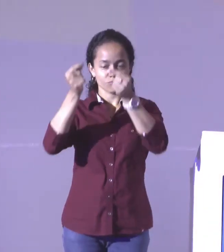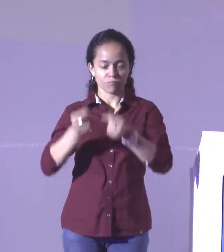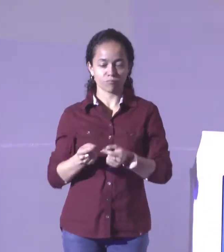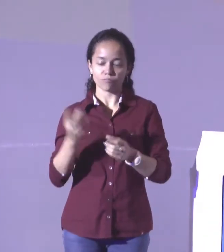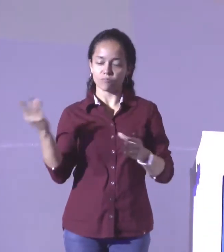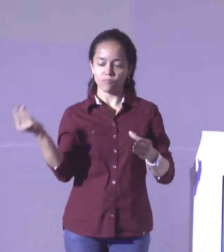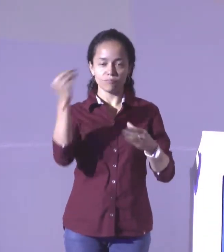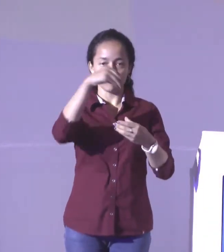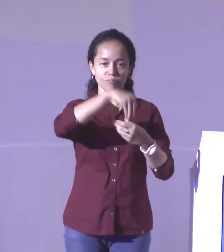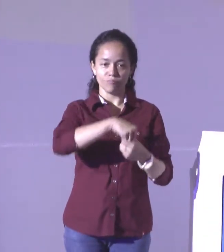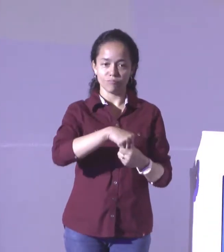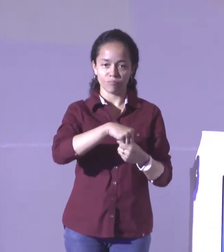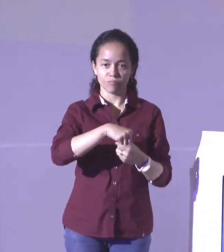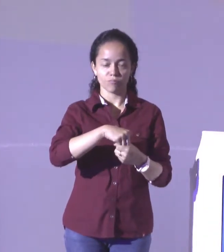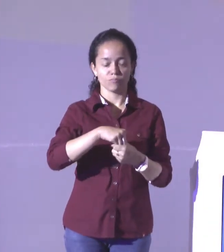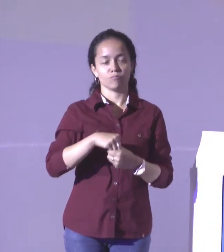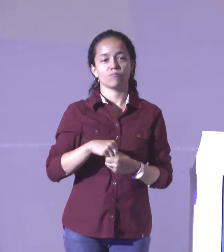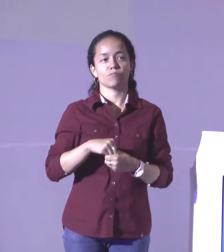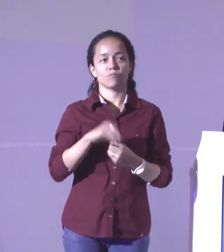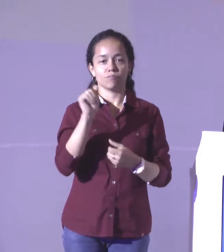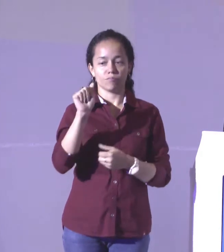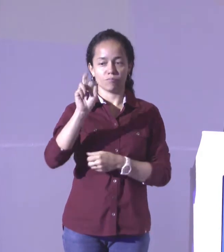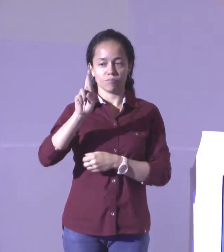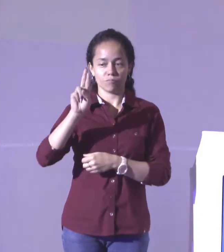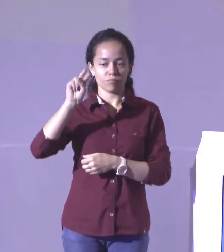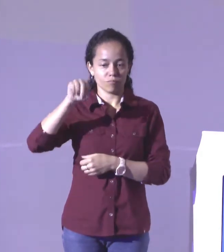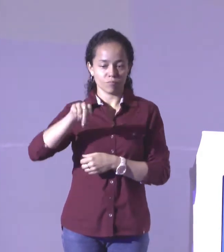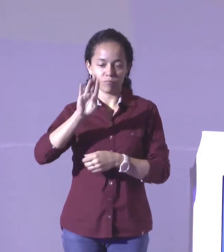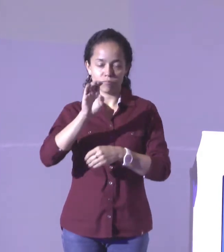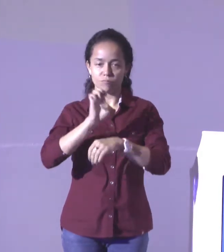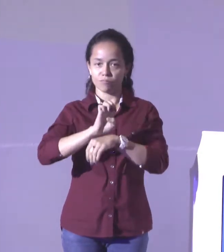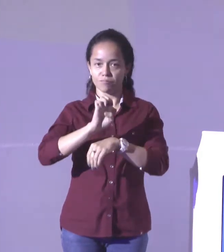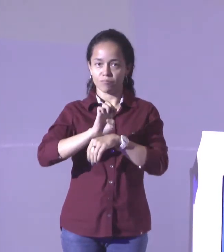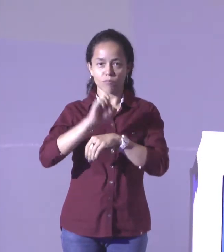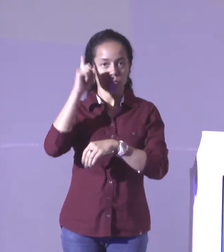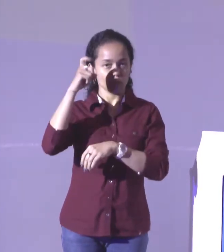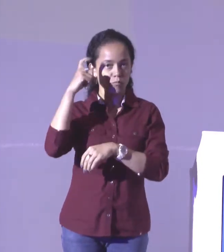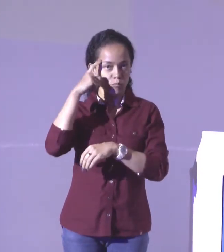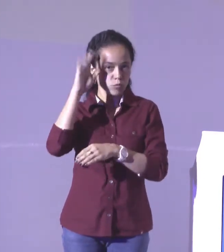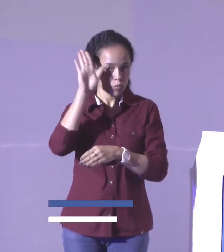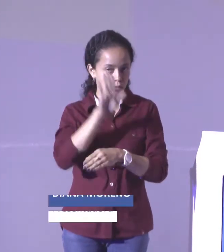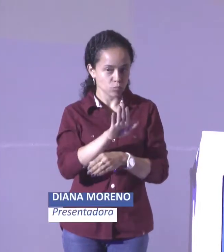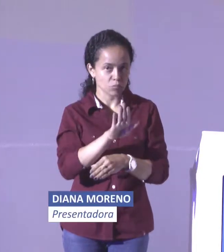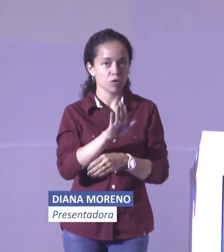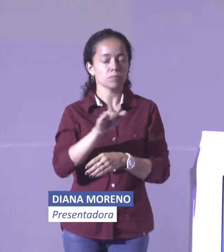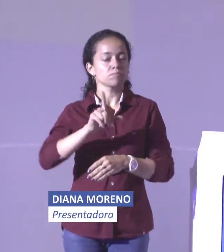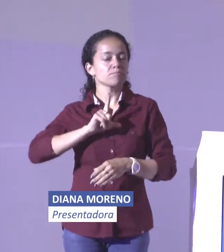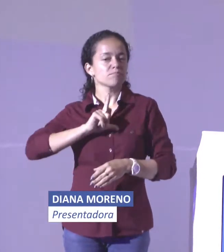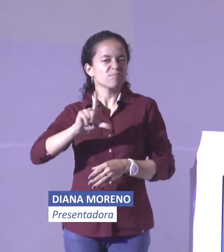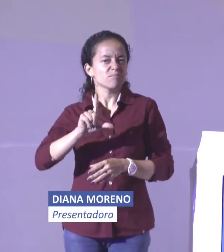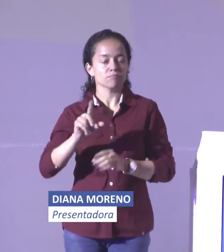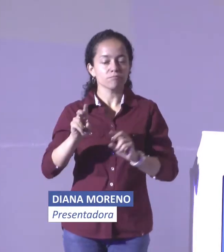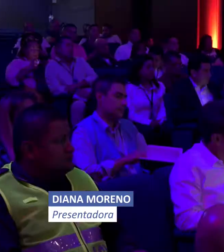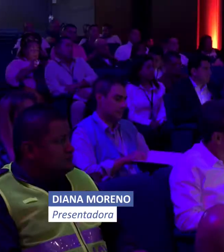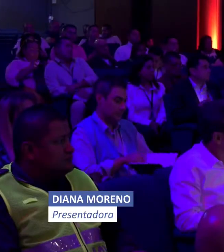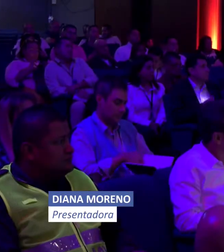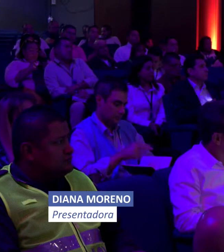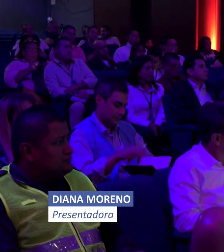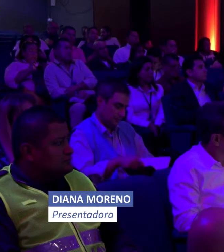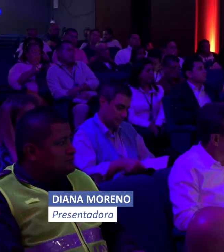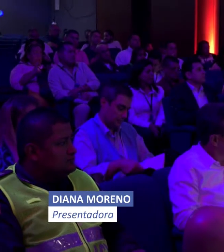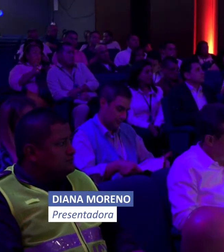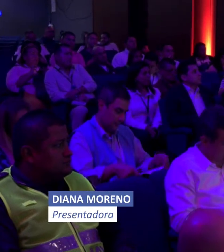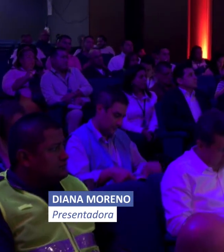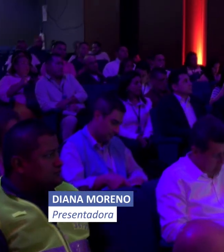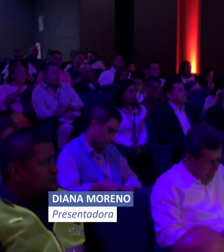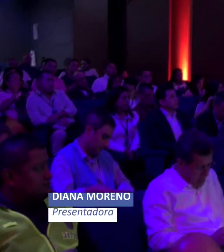Reincorporación y Normalización ARN, entidad del Estado colombiano a cargo de liderar y coordinar la implementación de las